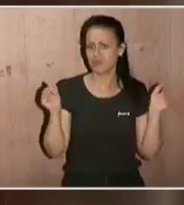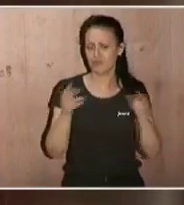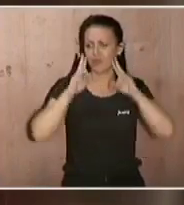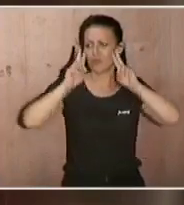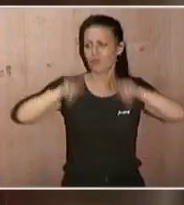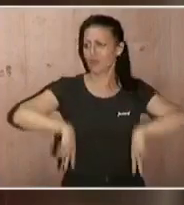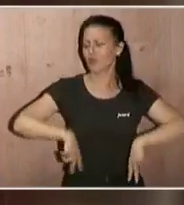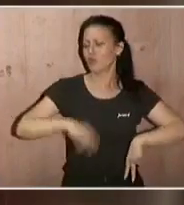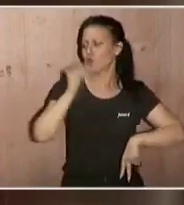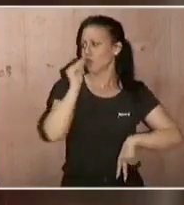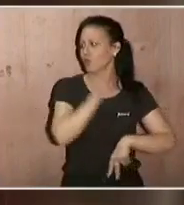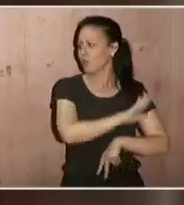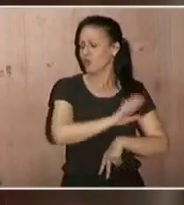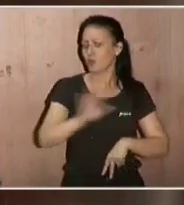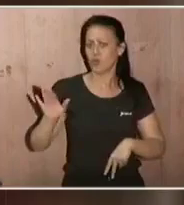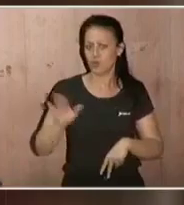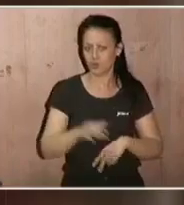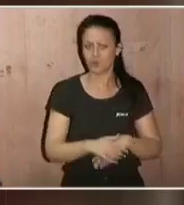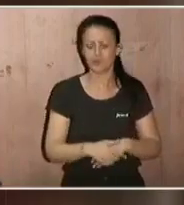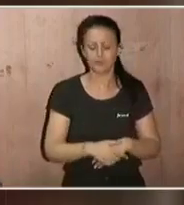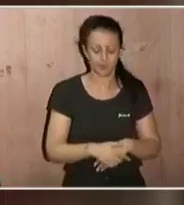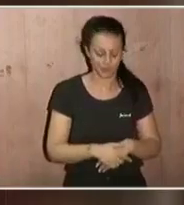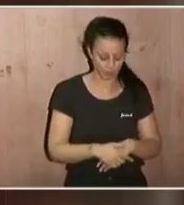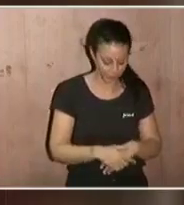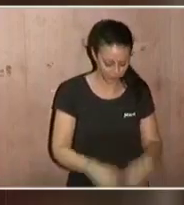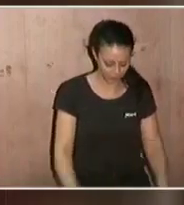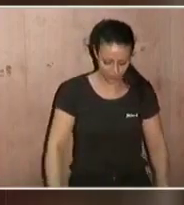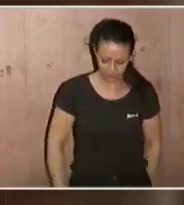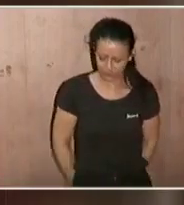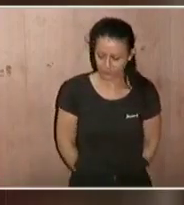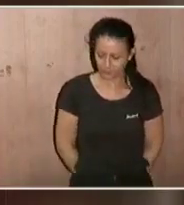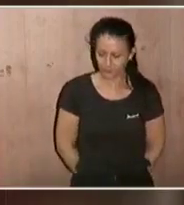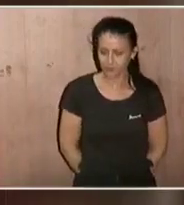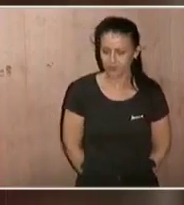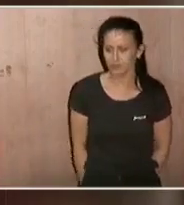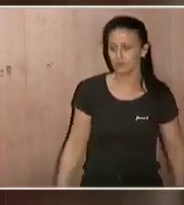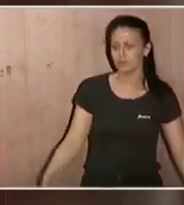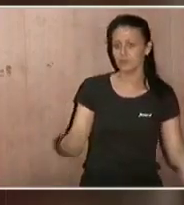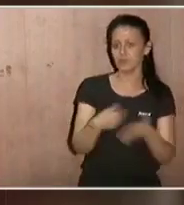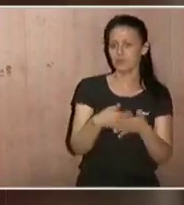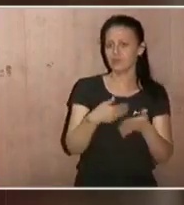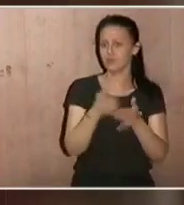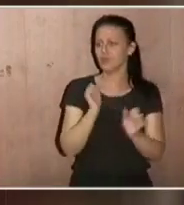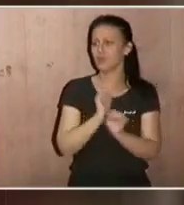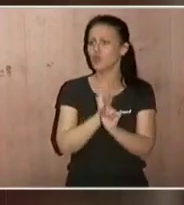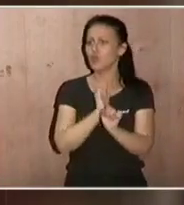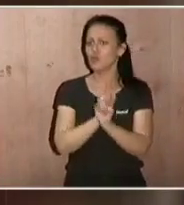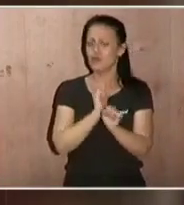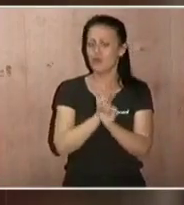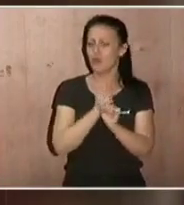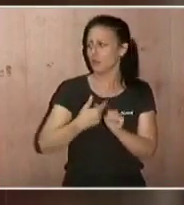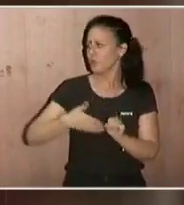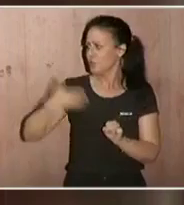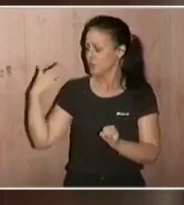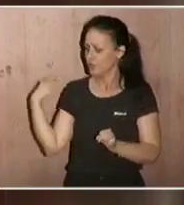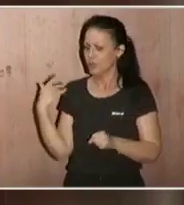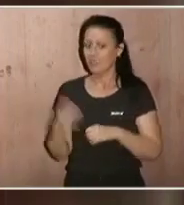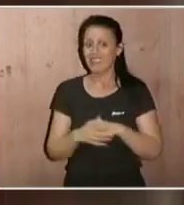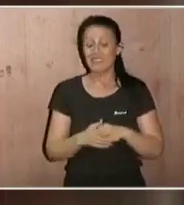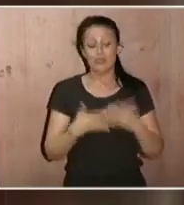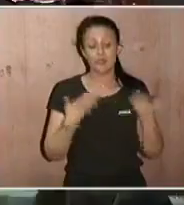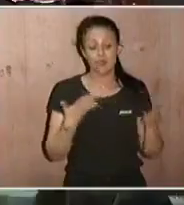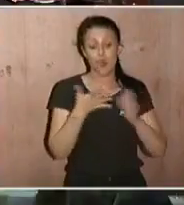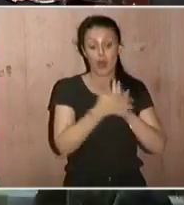su obra dentro de esa disciplina. Lo atestiguan sus espléndidos trabajos posteriores, entre los cuales